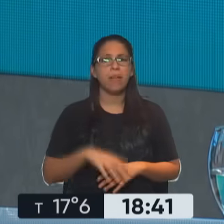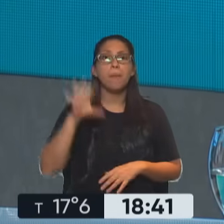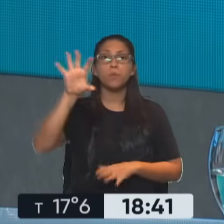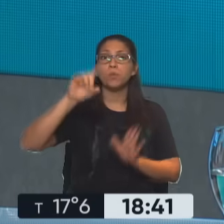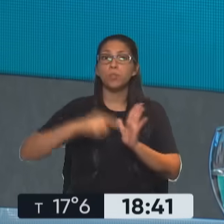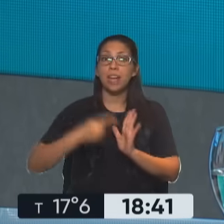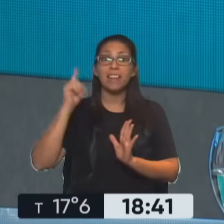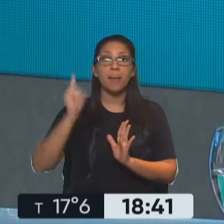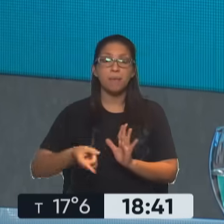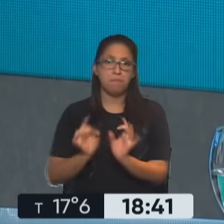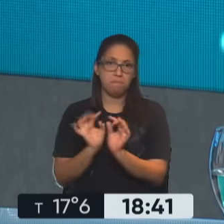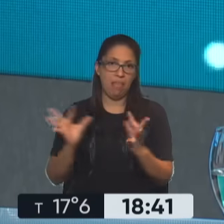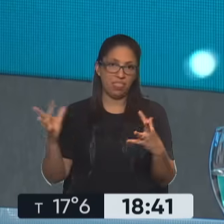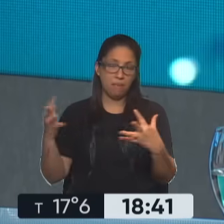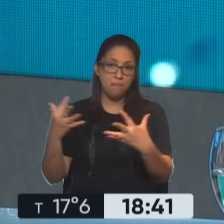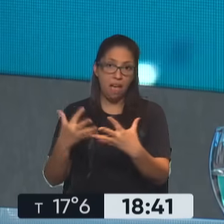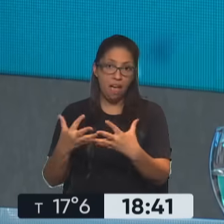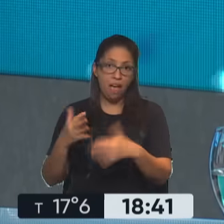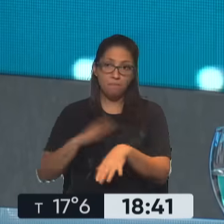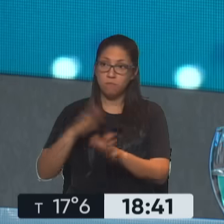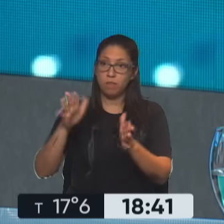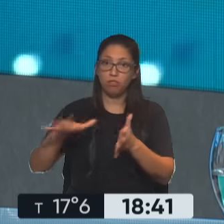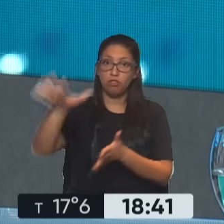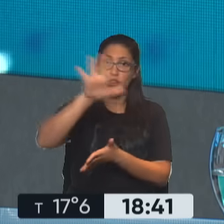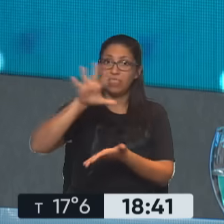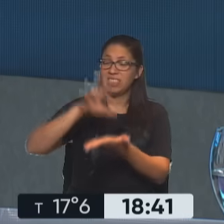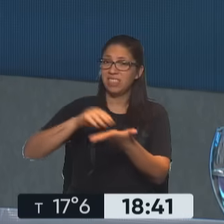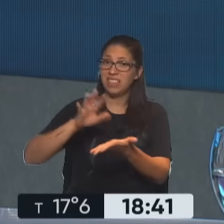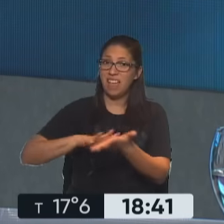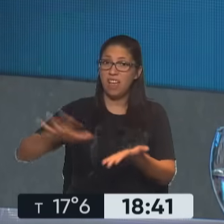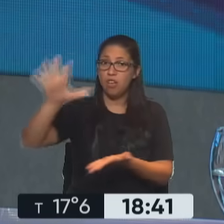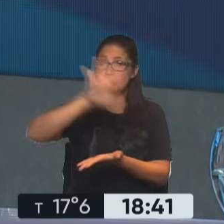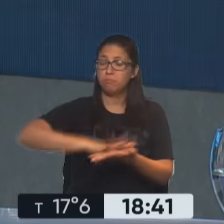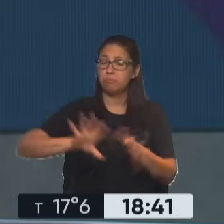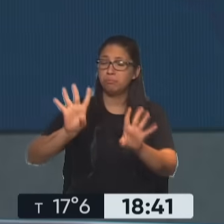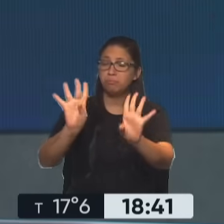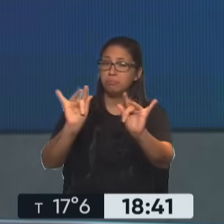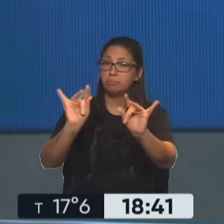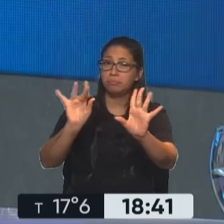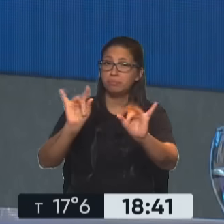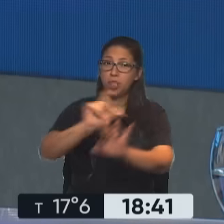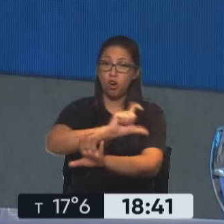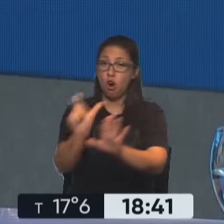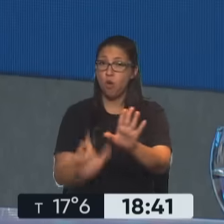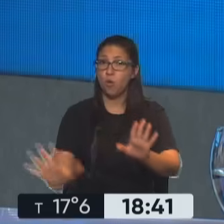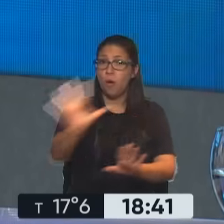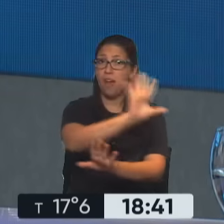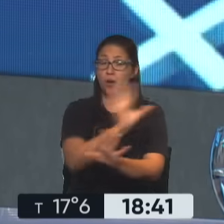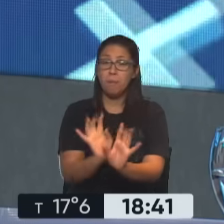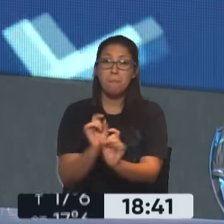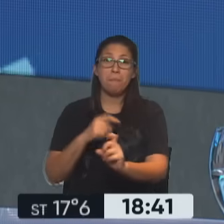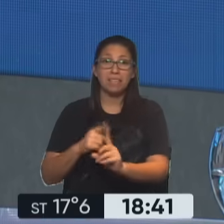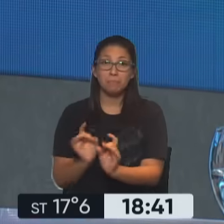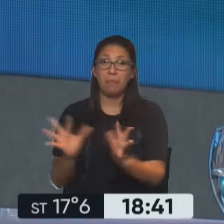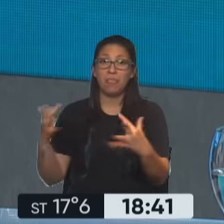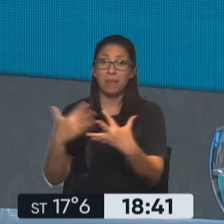la pandemia en uno de los territorios más complejos, que es el conurbano, y esta gestión gestionó